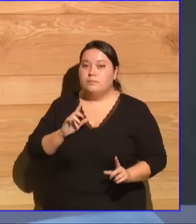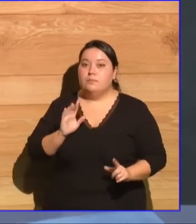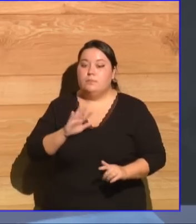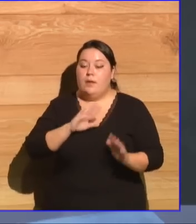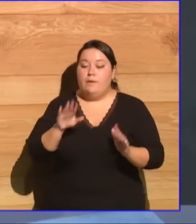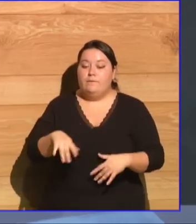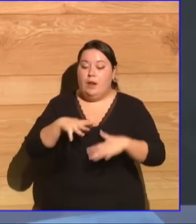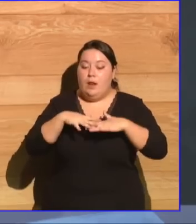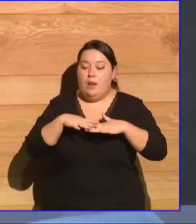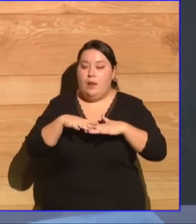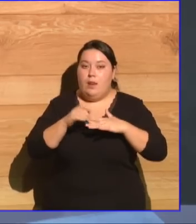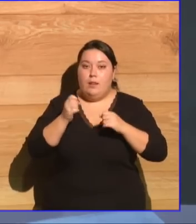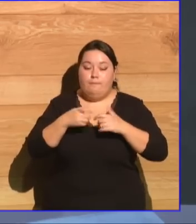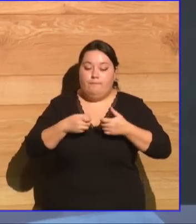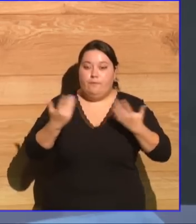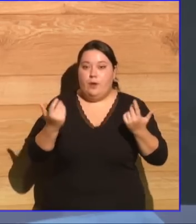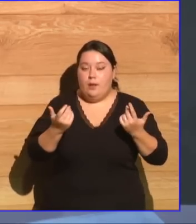filtra la noticia, hacen saber,